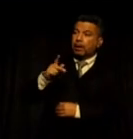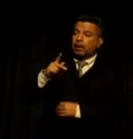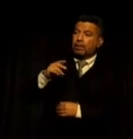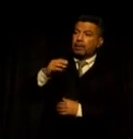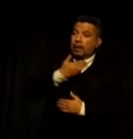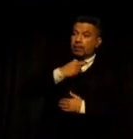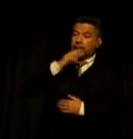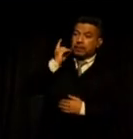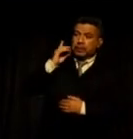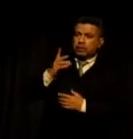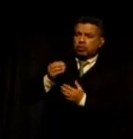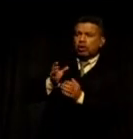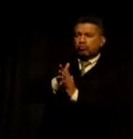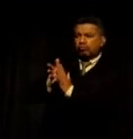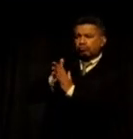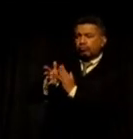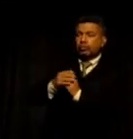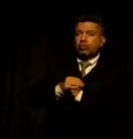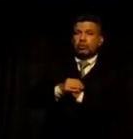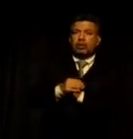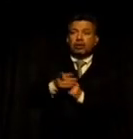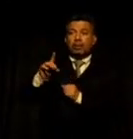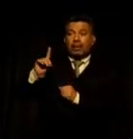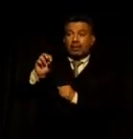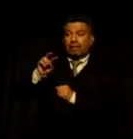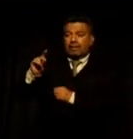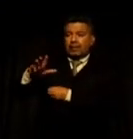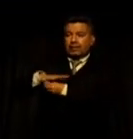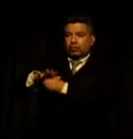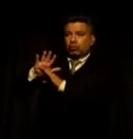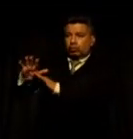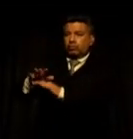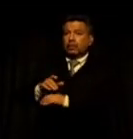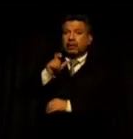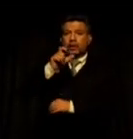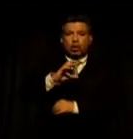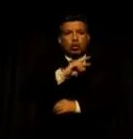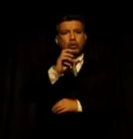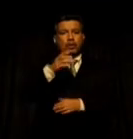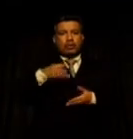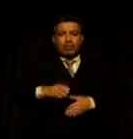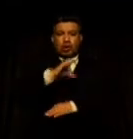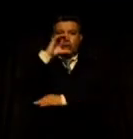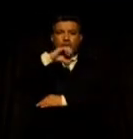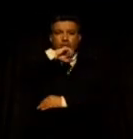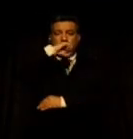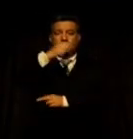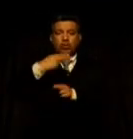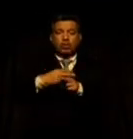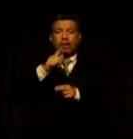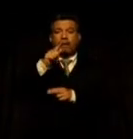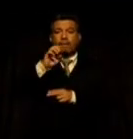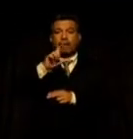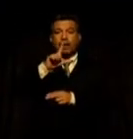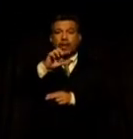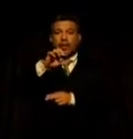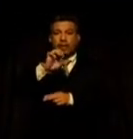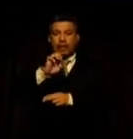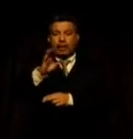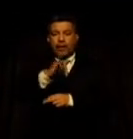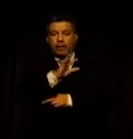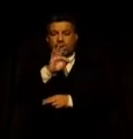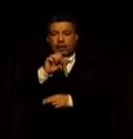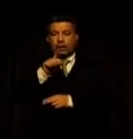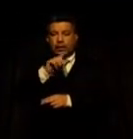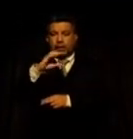david vélez david yo les quiero contar que tenemos también un colombiano que felipe tasco paso por nuestro programa